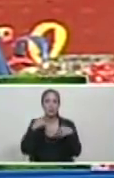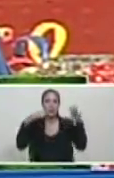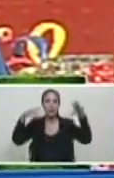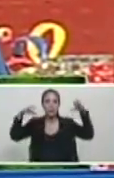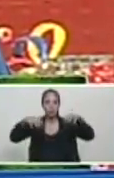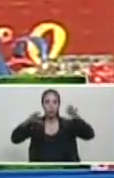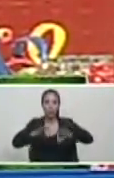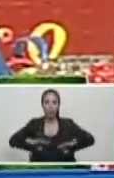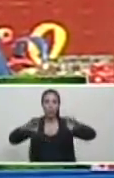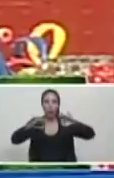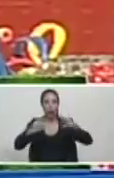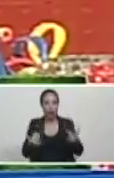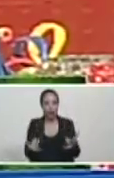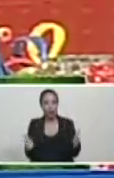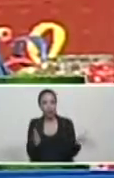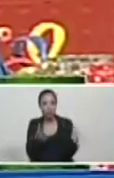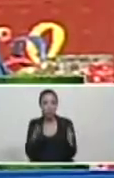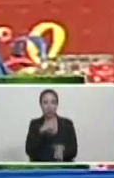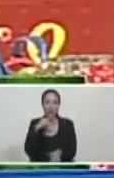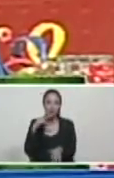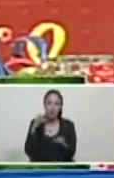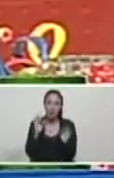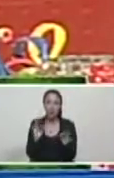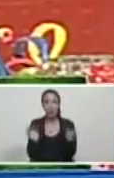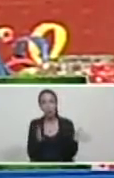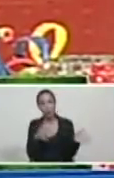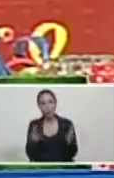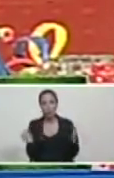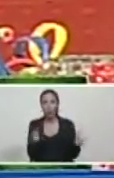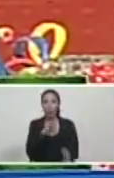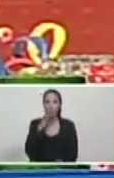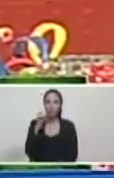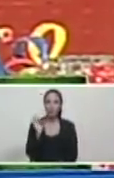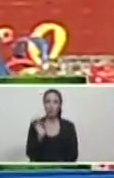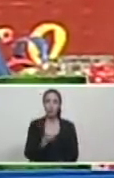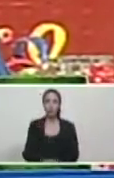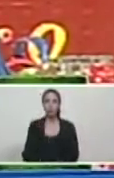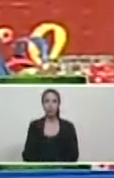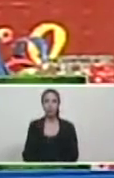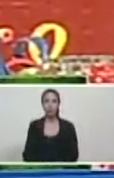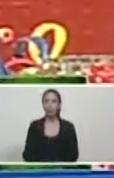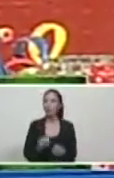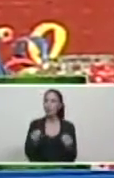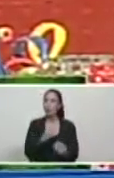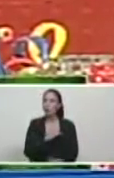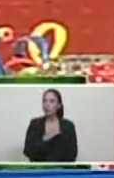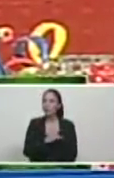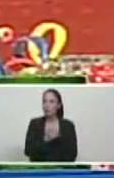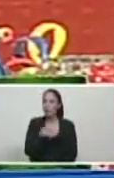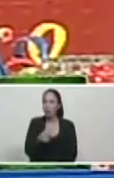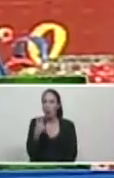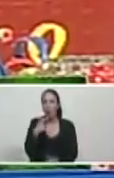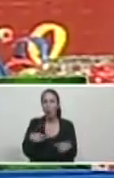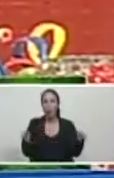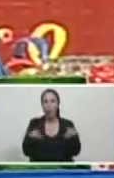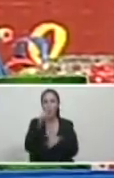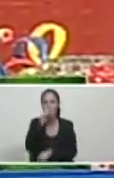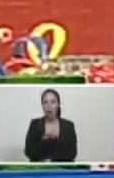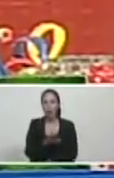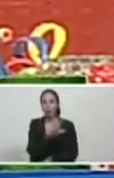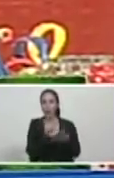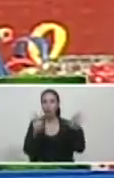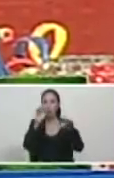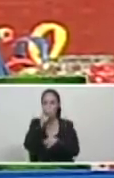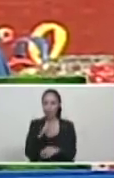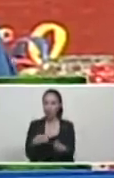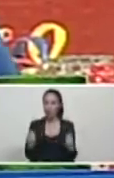pleno verano, sopla brisa fresca. Paul, ¿cómo te sientes en este cumpleaños, que además coincide con